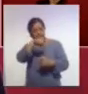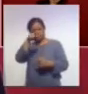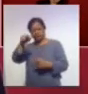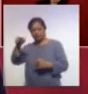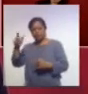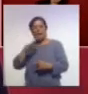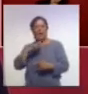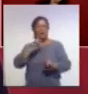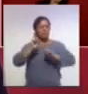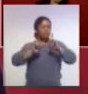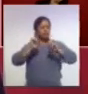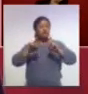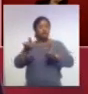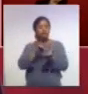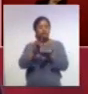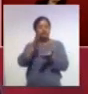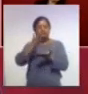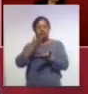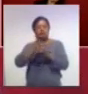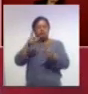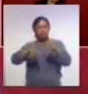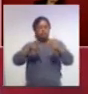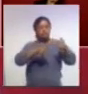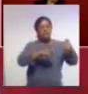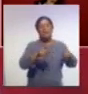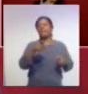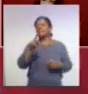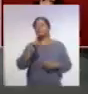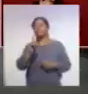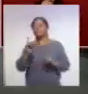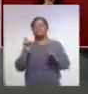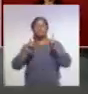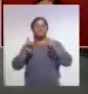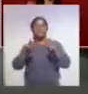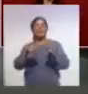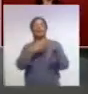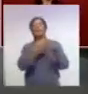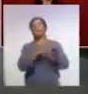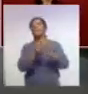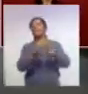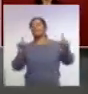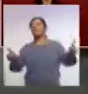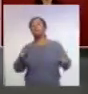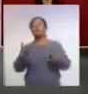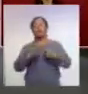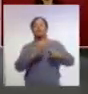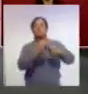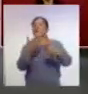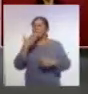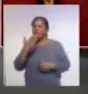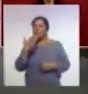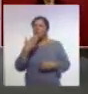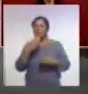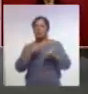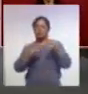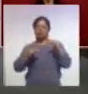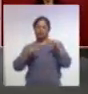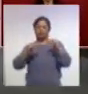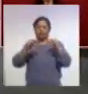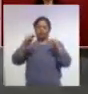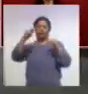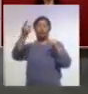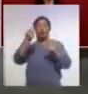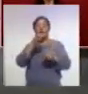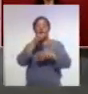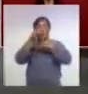dudas y cierta incertidumbre. Sin embargo, aseveró que contrario a esos pronósticos, la economía va muy bien y que es una muy buena noticia lo